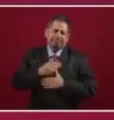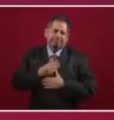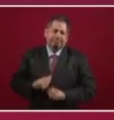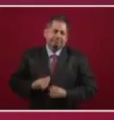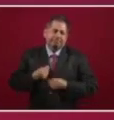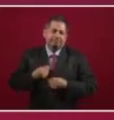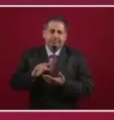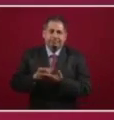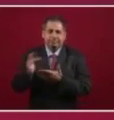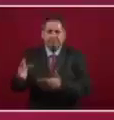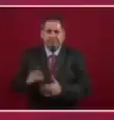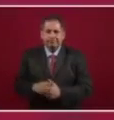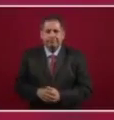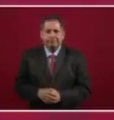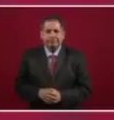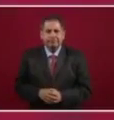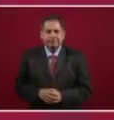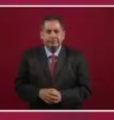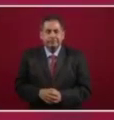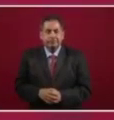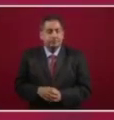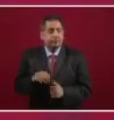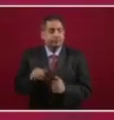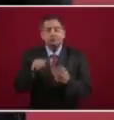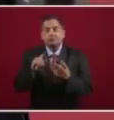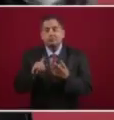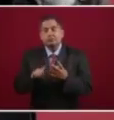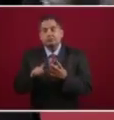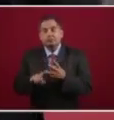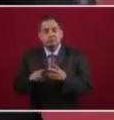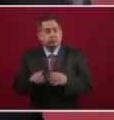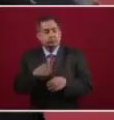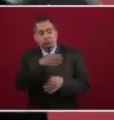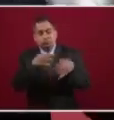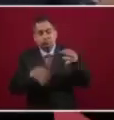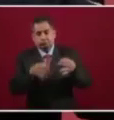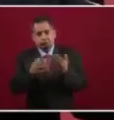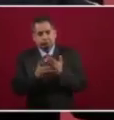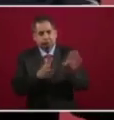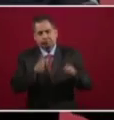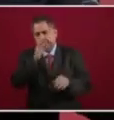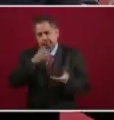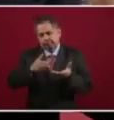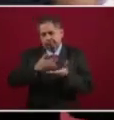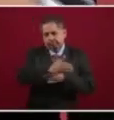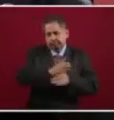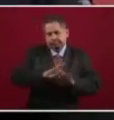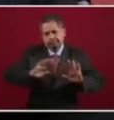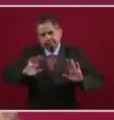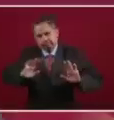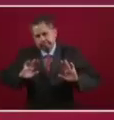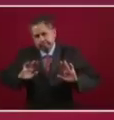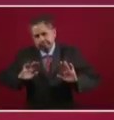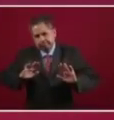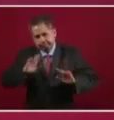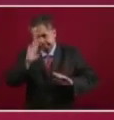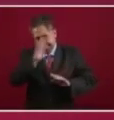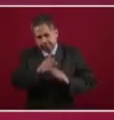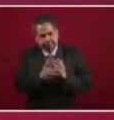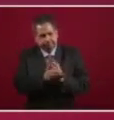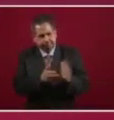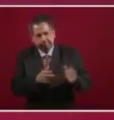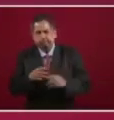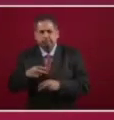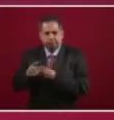Entonces, lo otro tiene que ver con el Poder Judicial, ahí no me meto, o sea, vamos